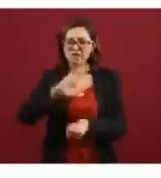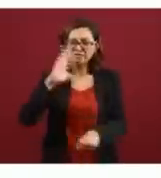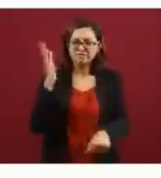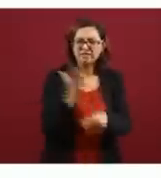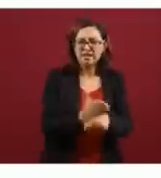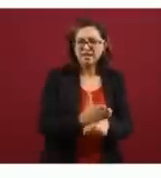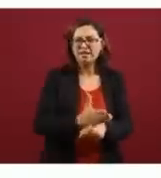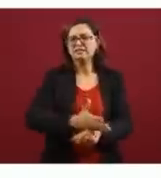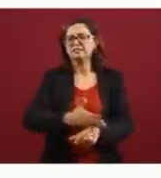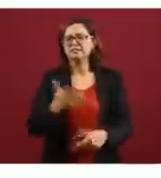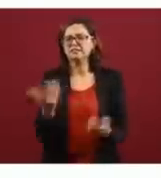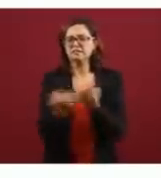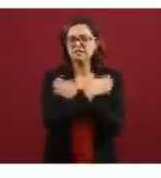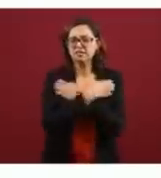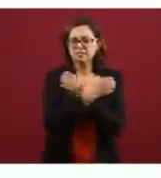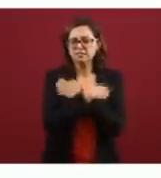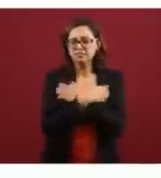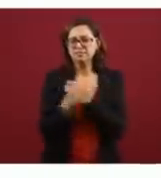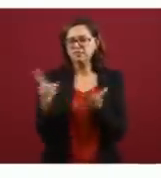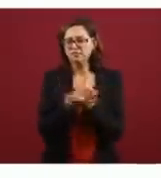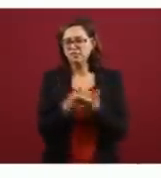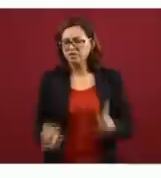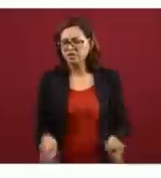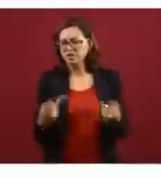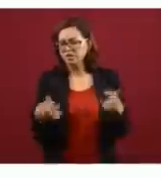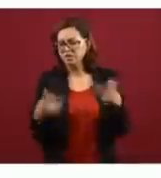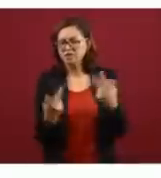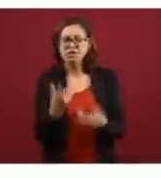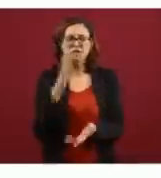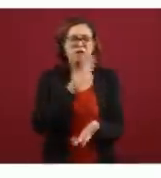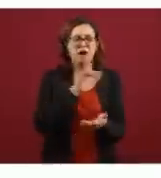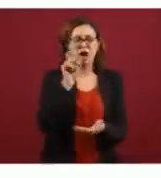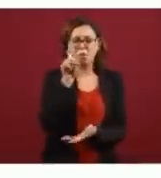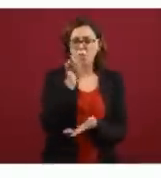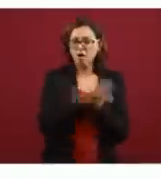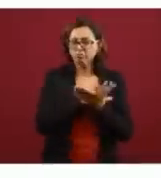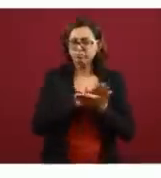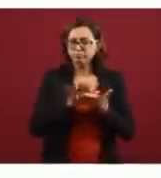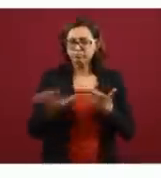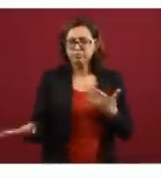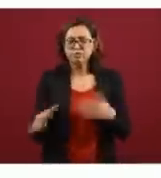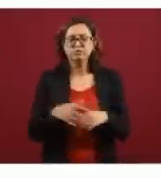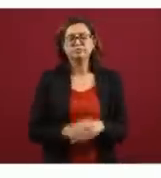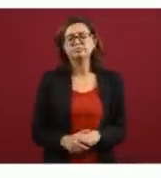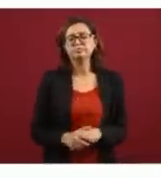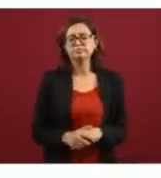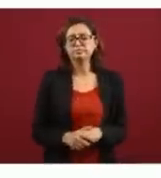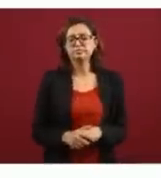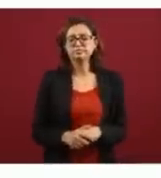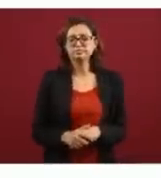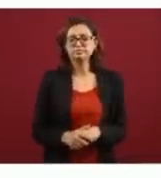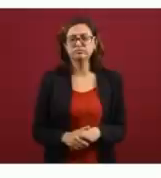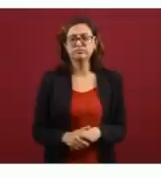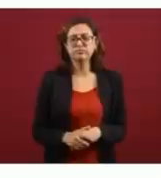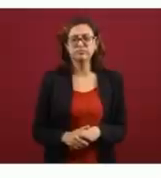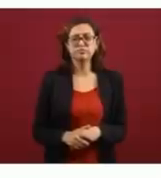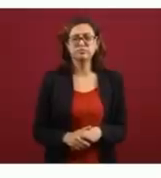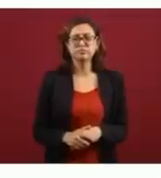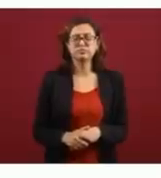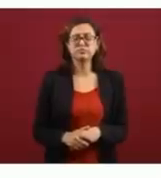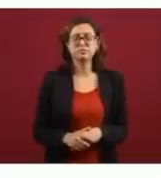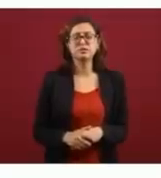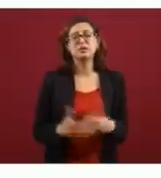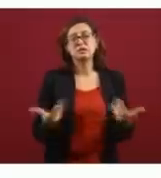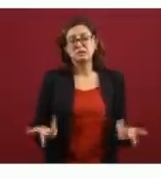a delincuentes, educación, narcotráfico y escasez de agua. Si sumáramos aquellos